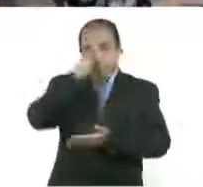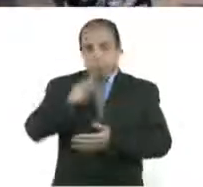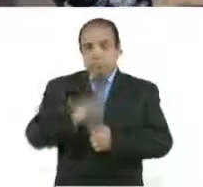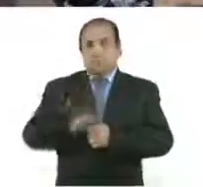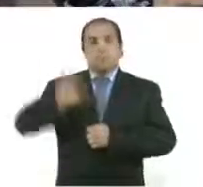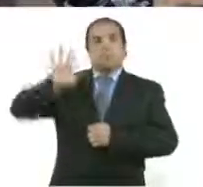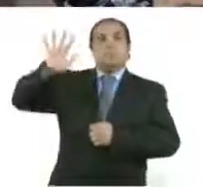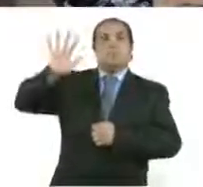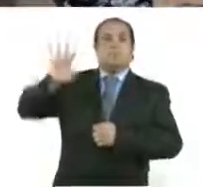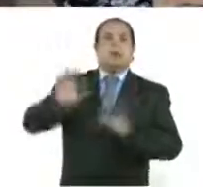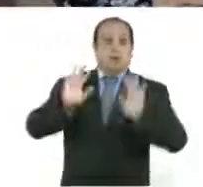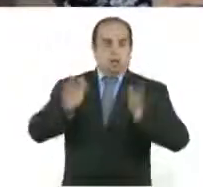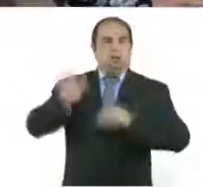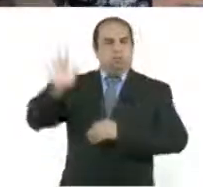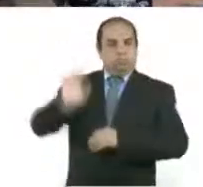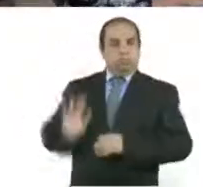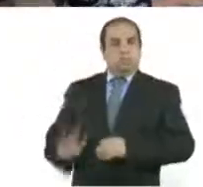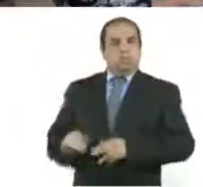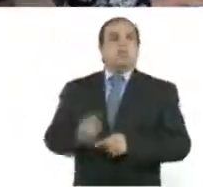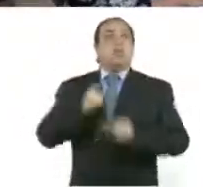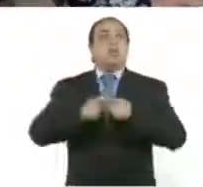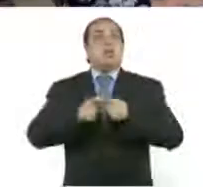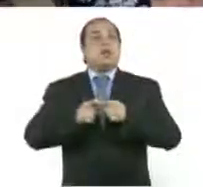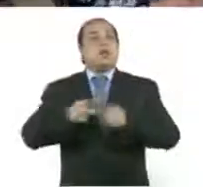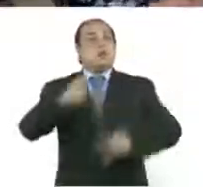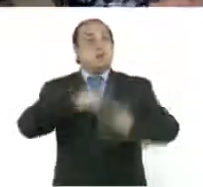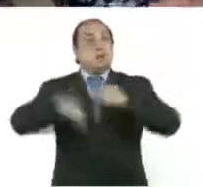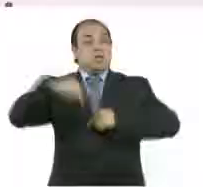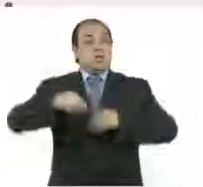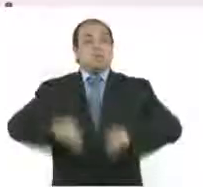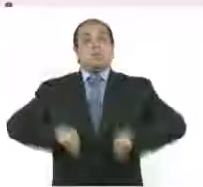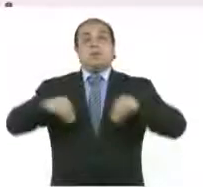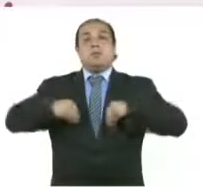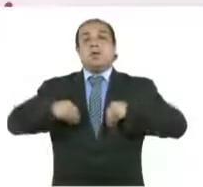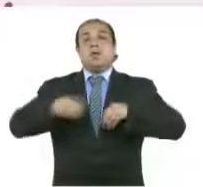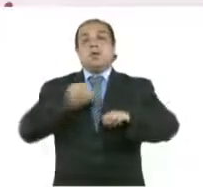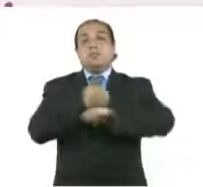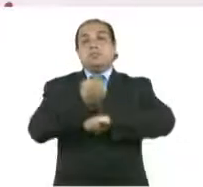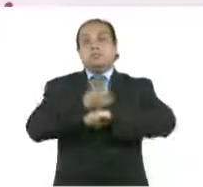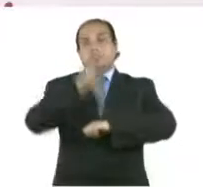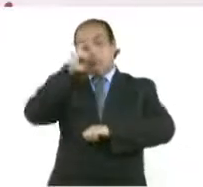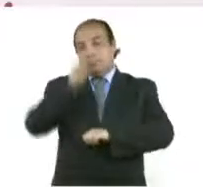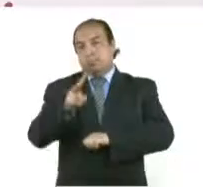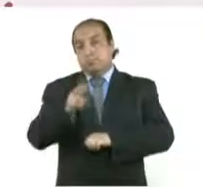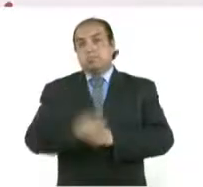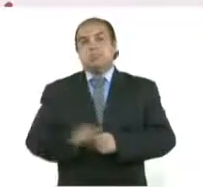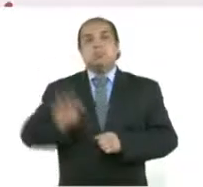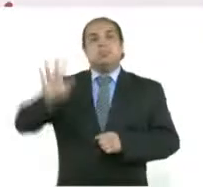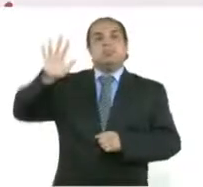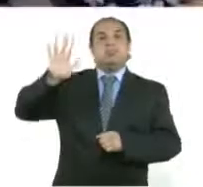A ver, bájenla. ¿Quién de los que están aquí vive en el Estado de México?